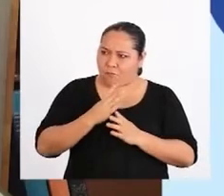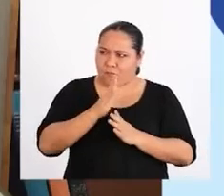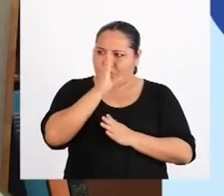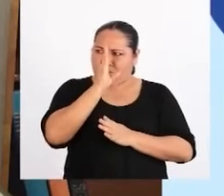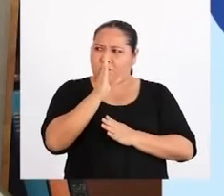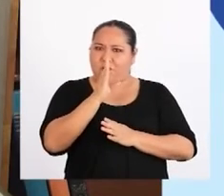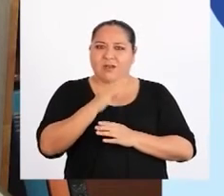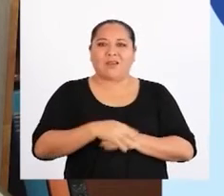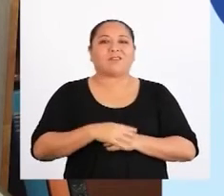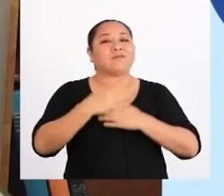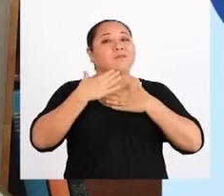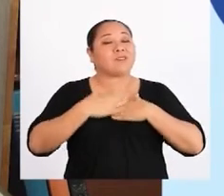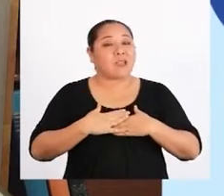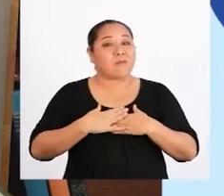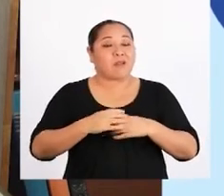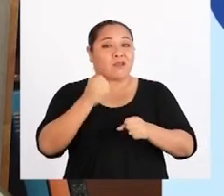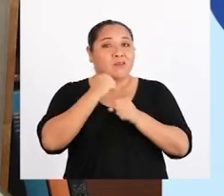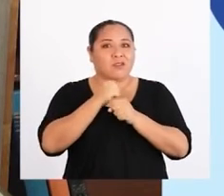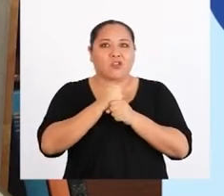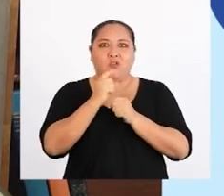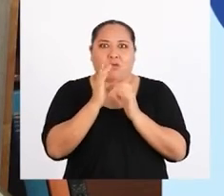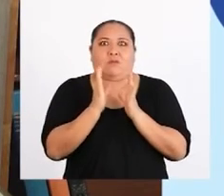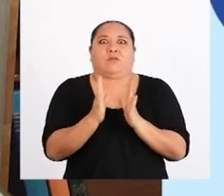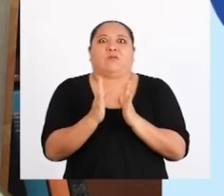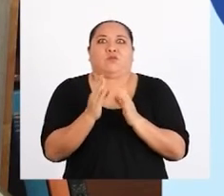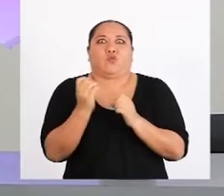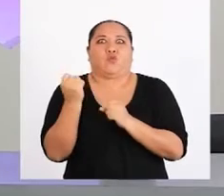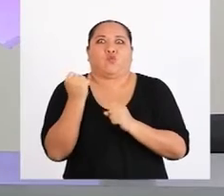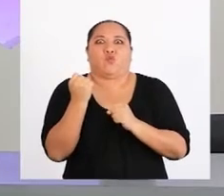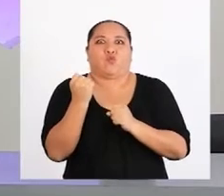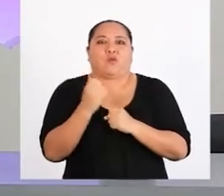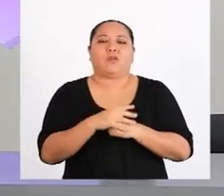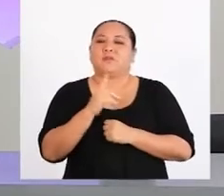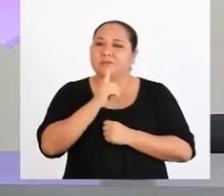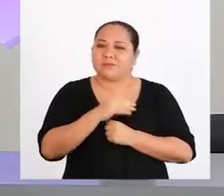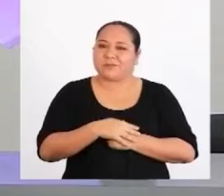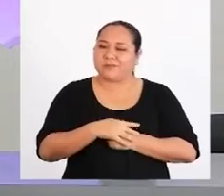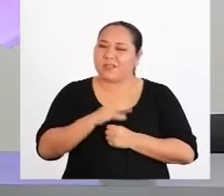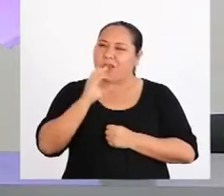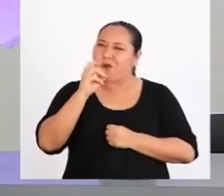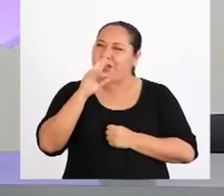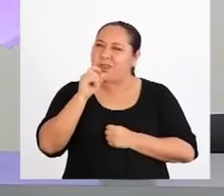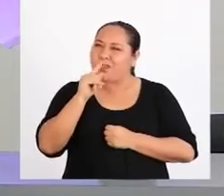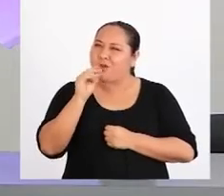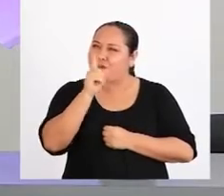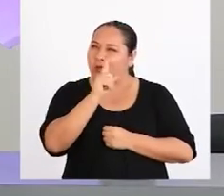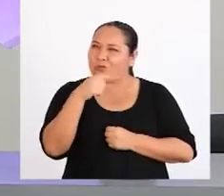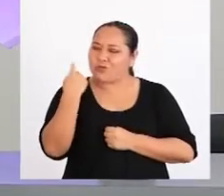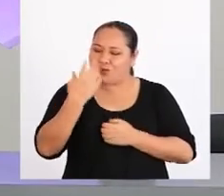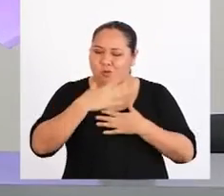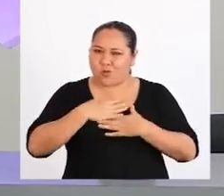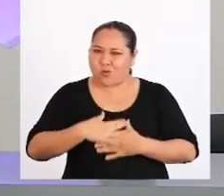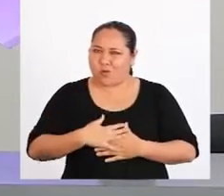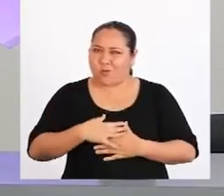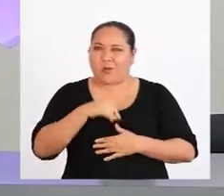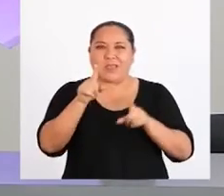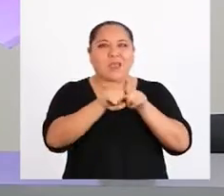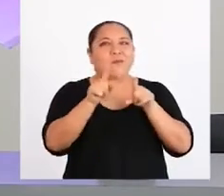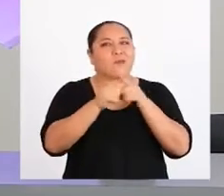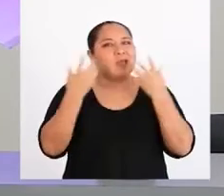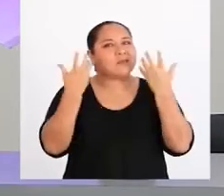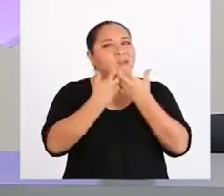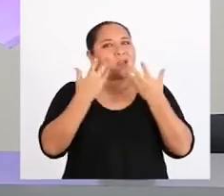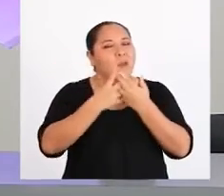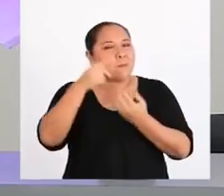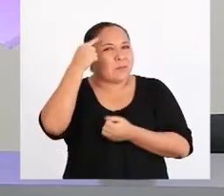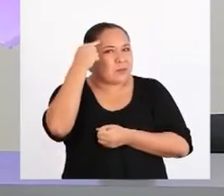¿Firme? Firme y activa, mas no rígida. La oratoria no solo es cuestión corporal, sino que tiene que